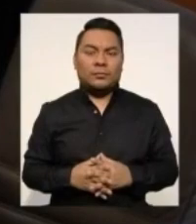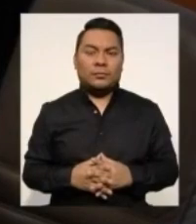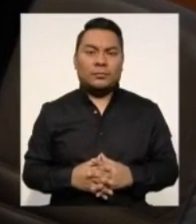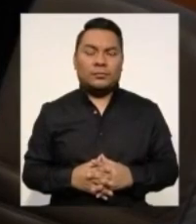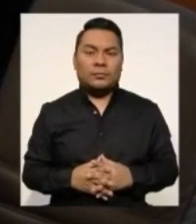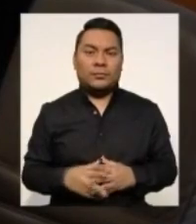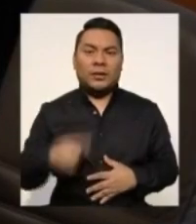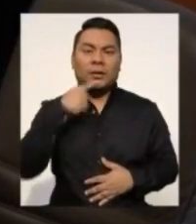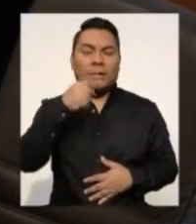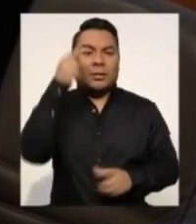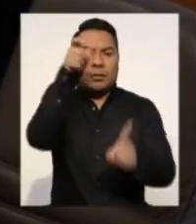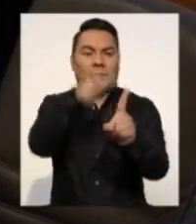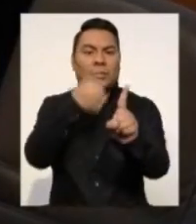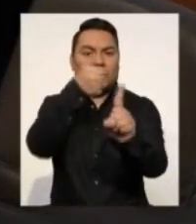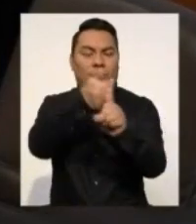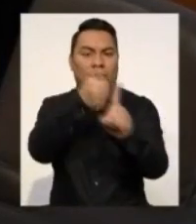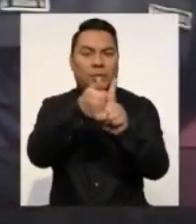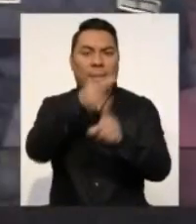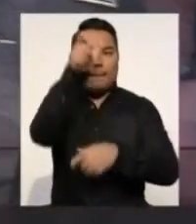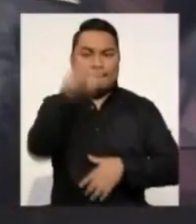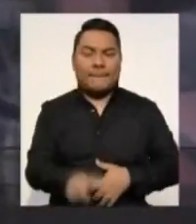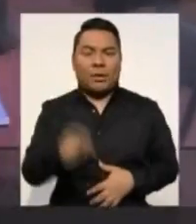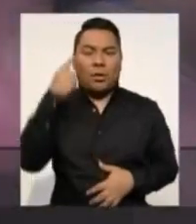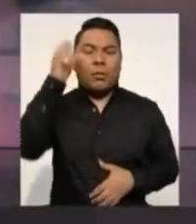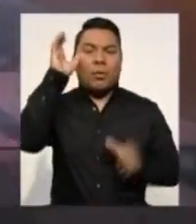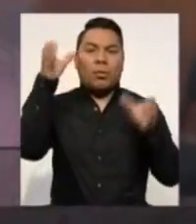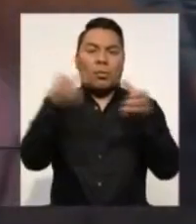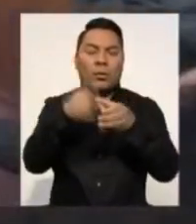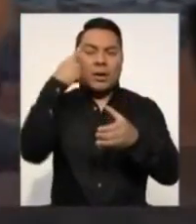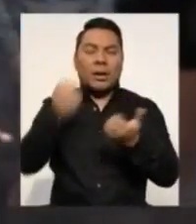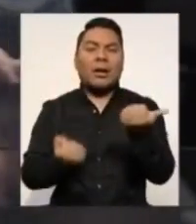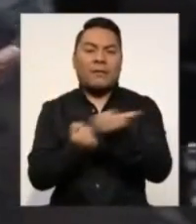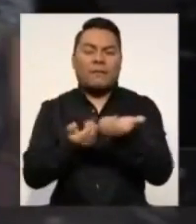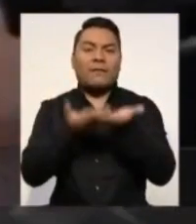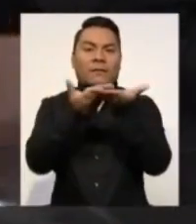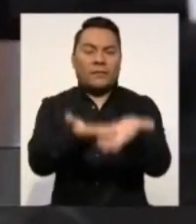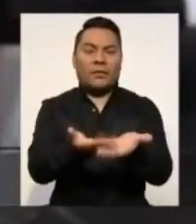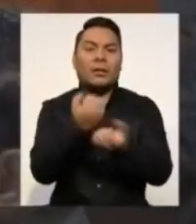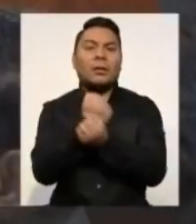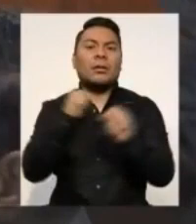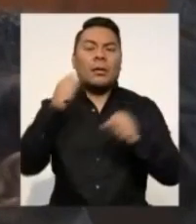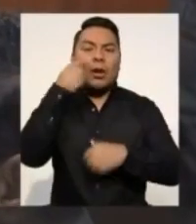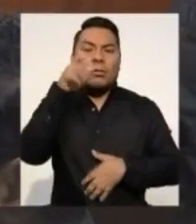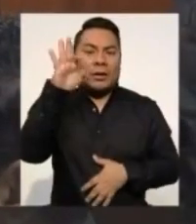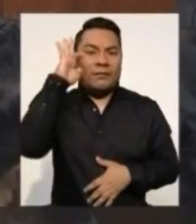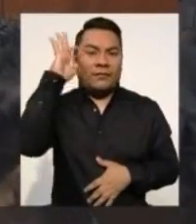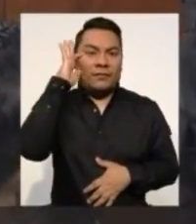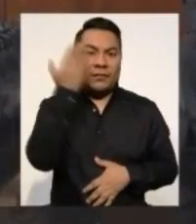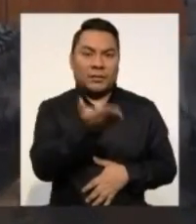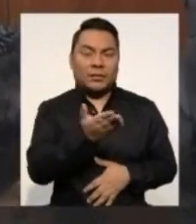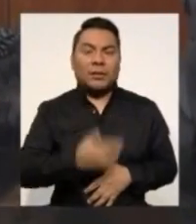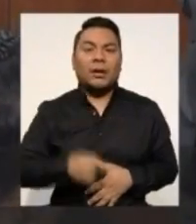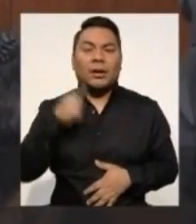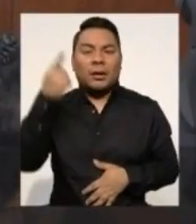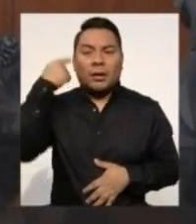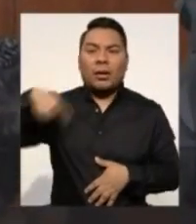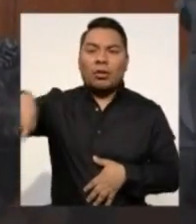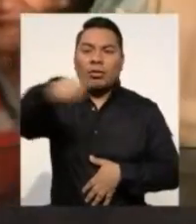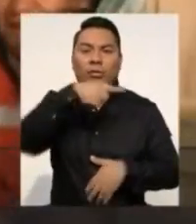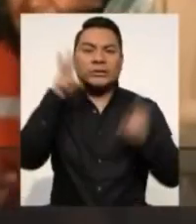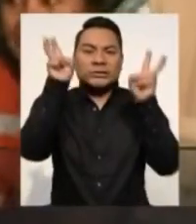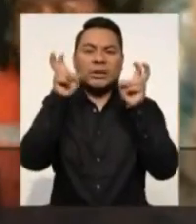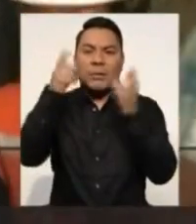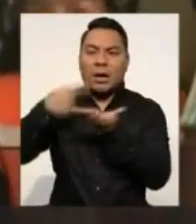La posición personal del congresista Carlos Bruce, quien dijo estar a favor del indulto humanitario para el expresidente Alberto Fujimori, colocó el tema en